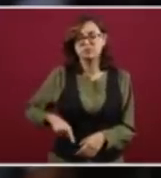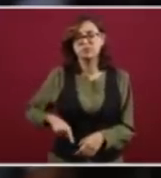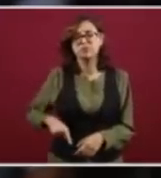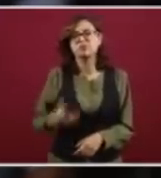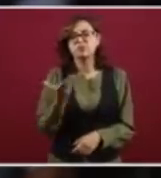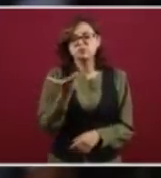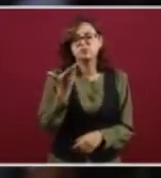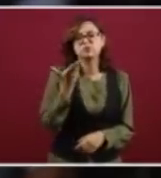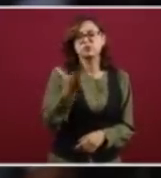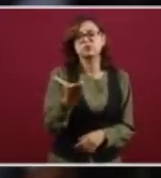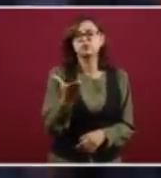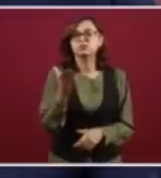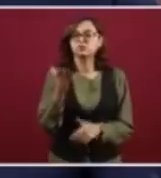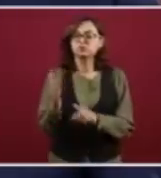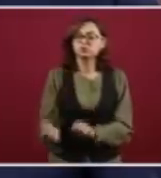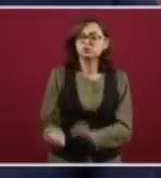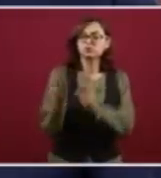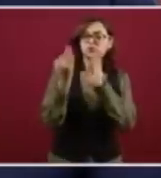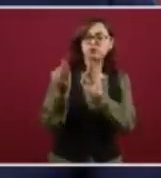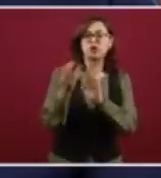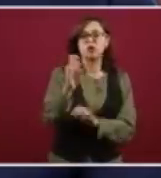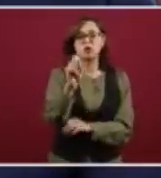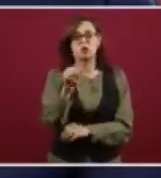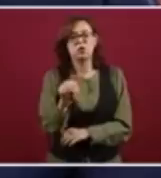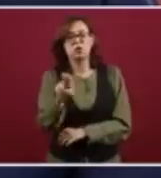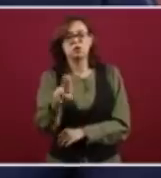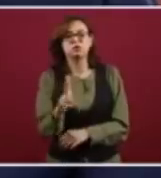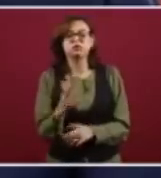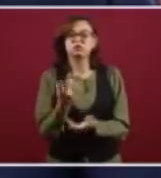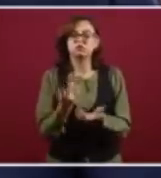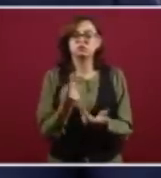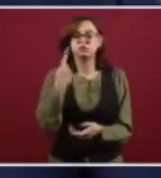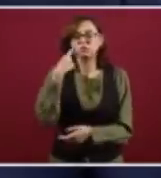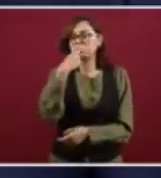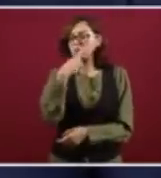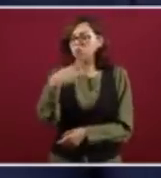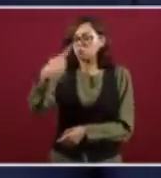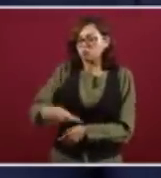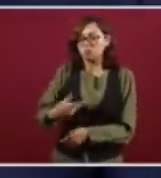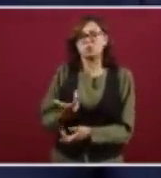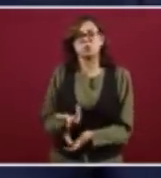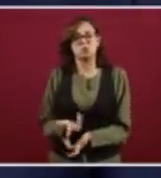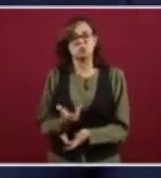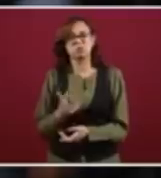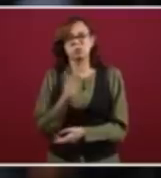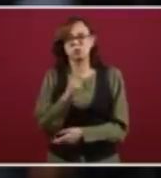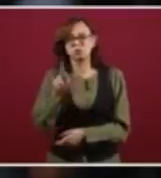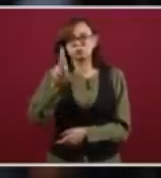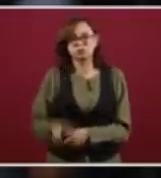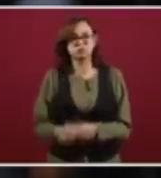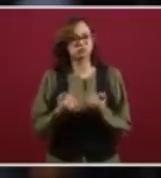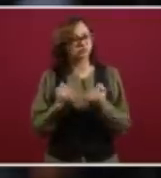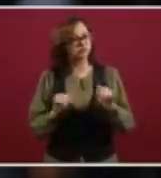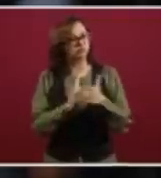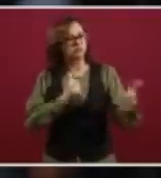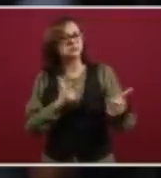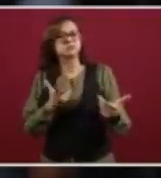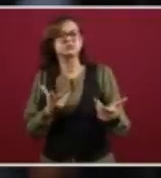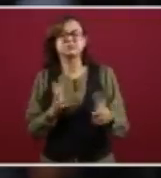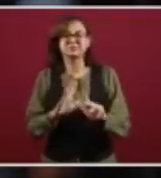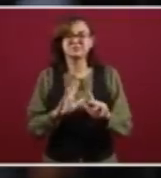de usted ante la ONU en relación al caso de la autodeterminación del pueblo de Puerto Rico y la independencia. Nos gustaría